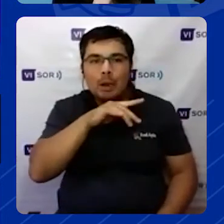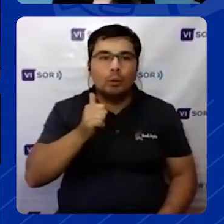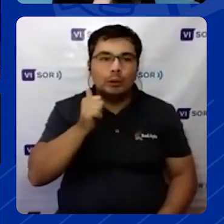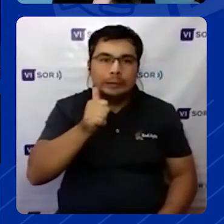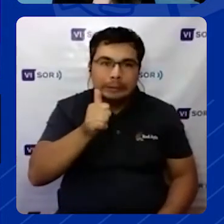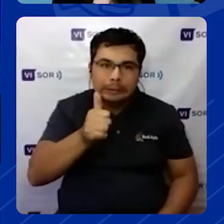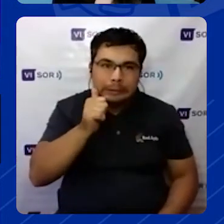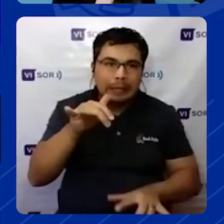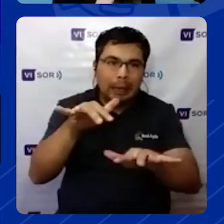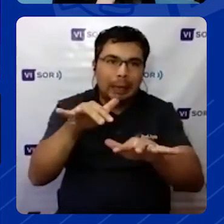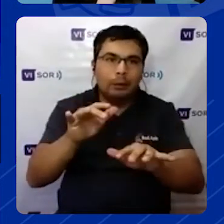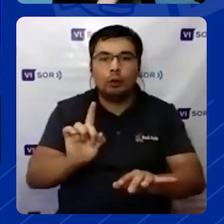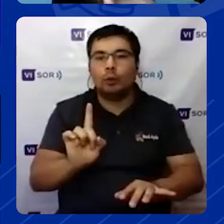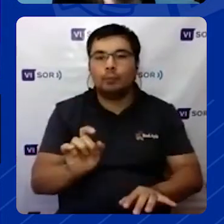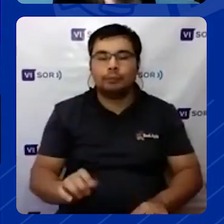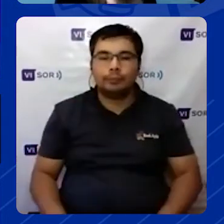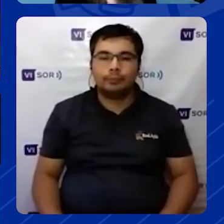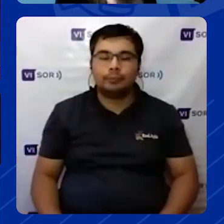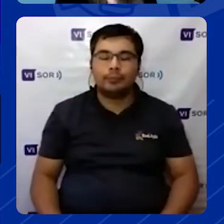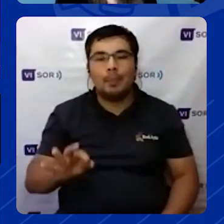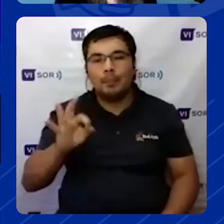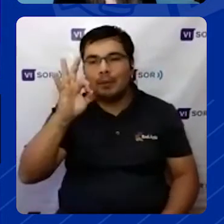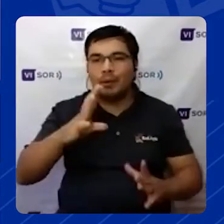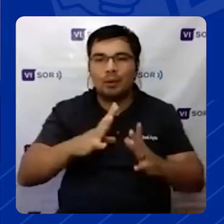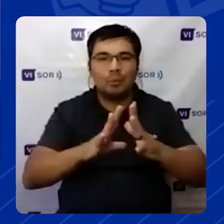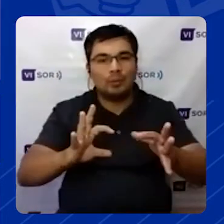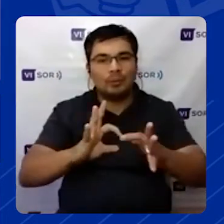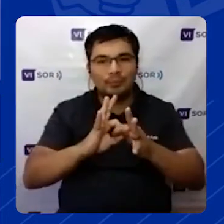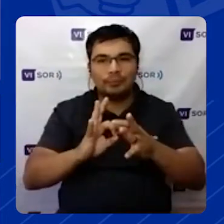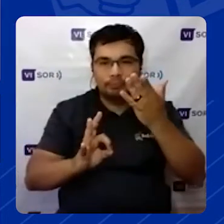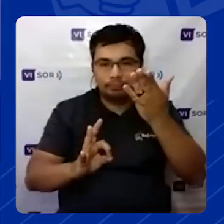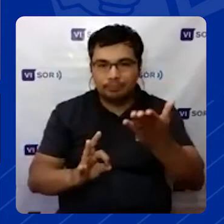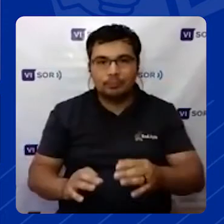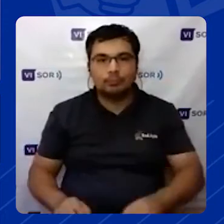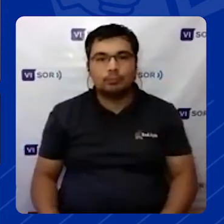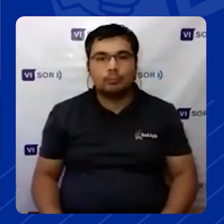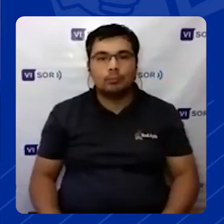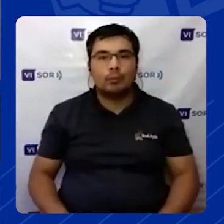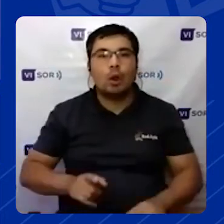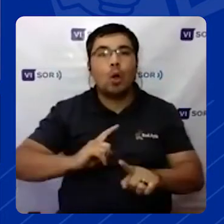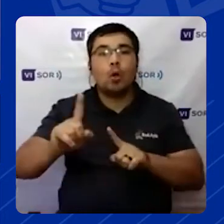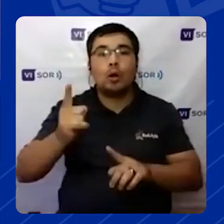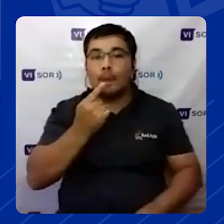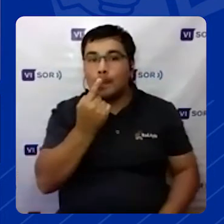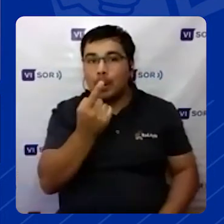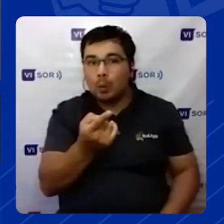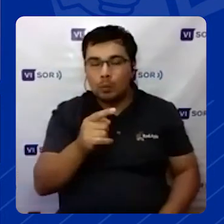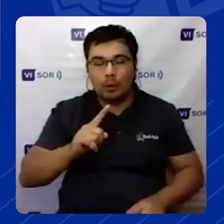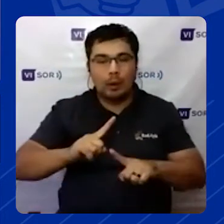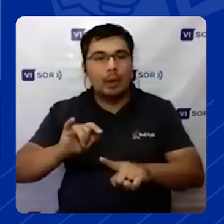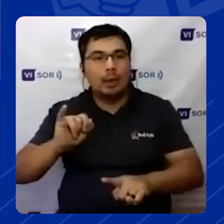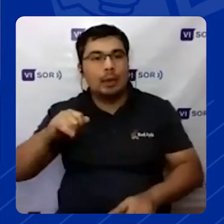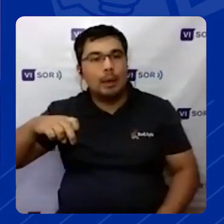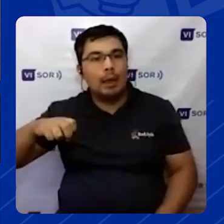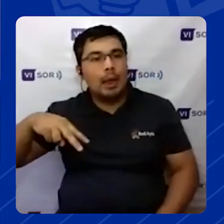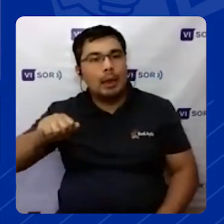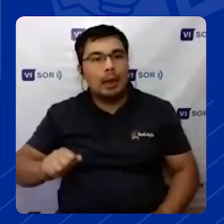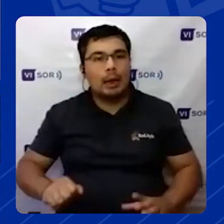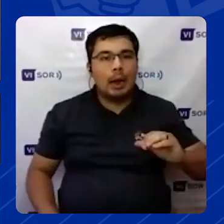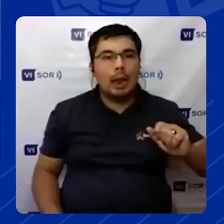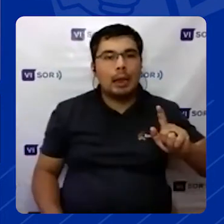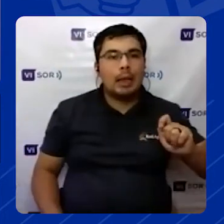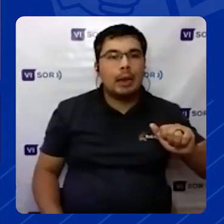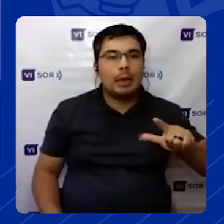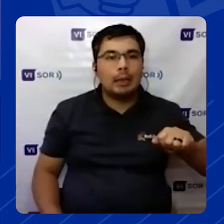es. Perfecto, muchas gracias, Óscar. Ya esta pregunta va dirigida más a Jimena y Catalina, que